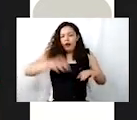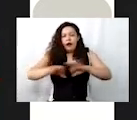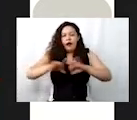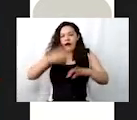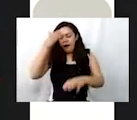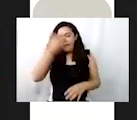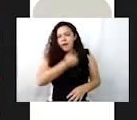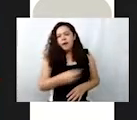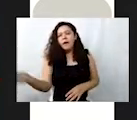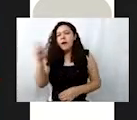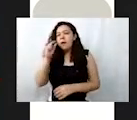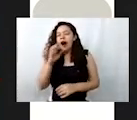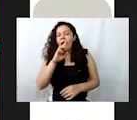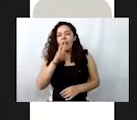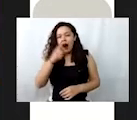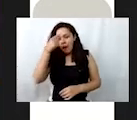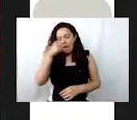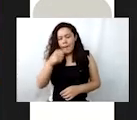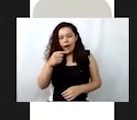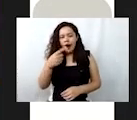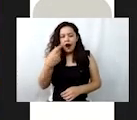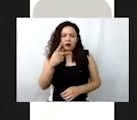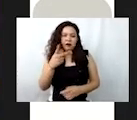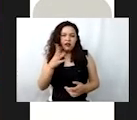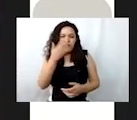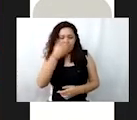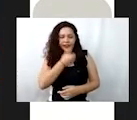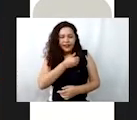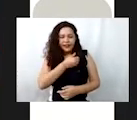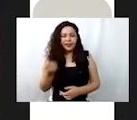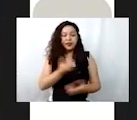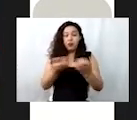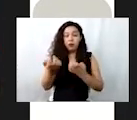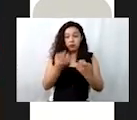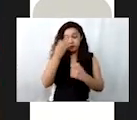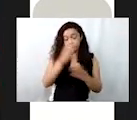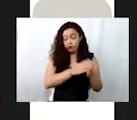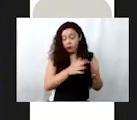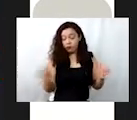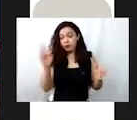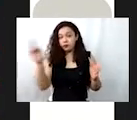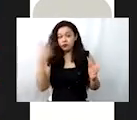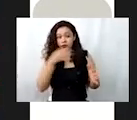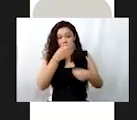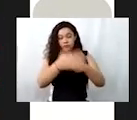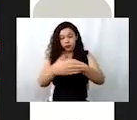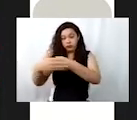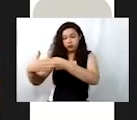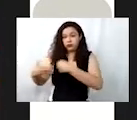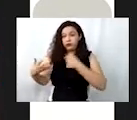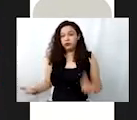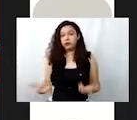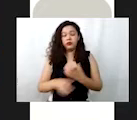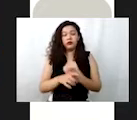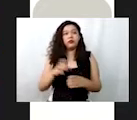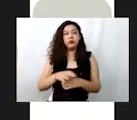poquito mejor gracias a LinkedIn, nada menos. Con estas jornadas lo que hace la universidad es informar en muchos aspectos que no se tocan mucho,